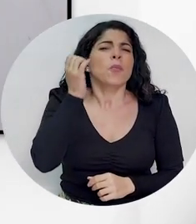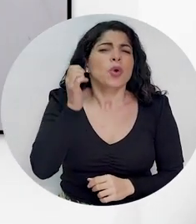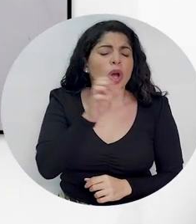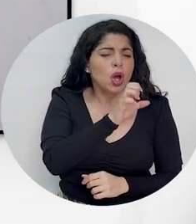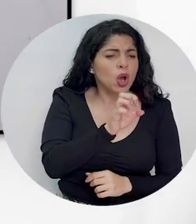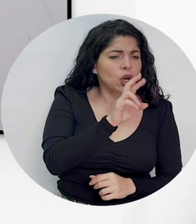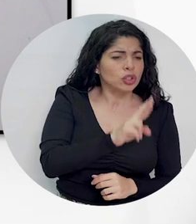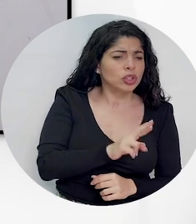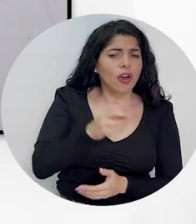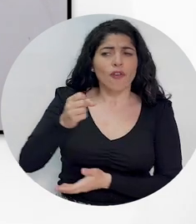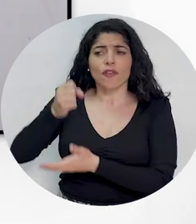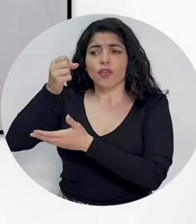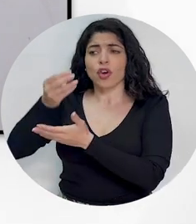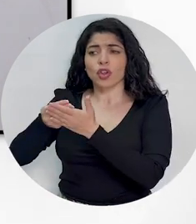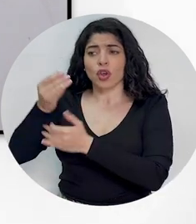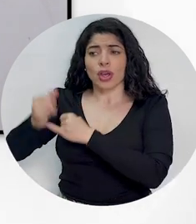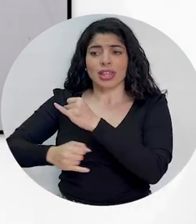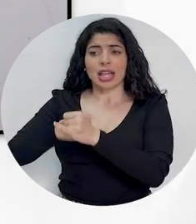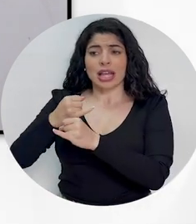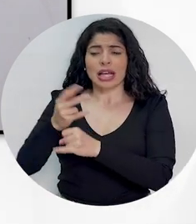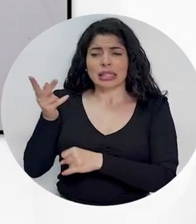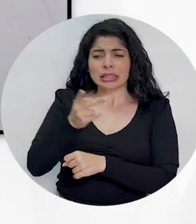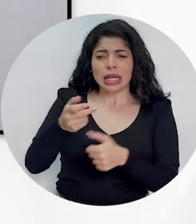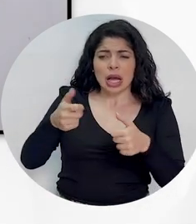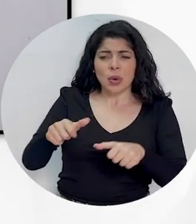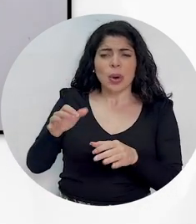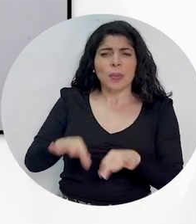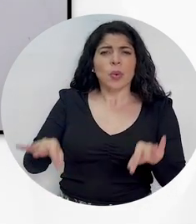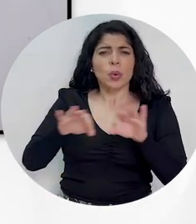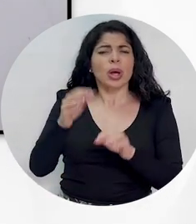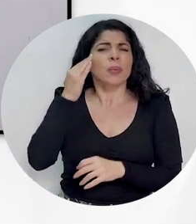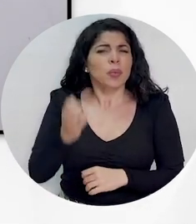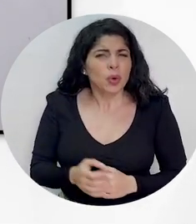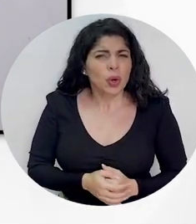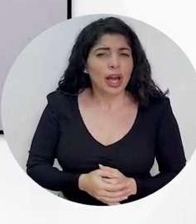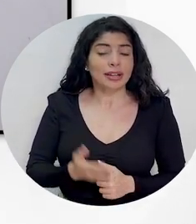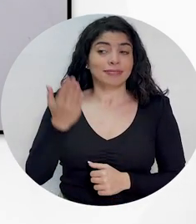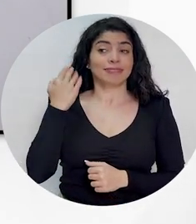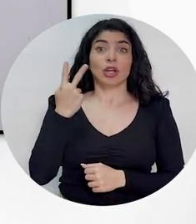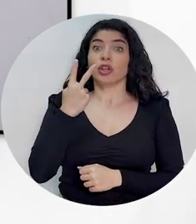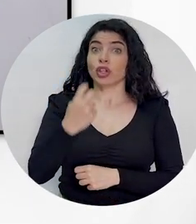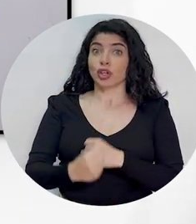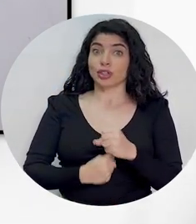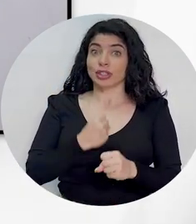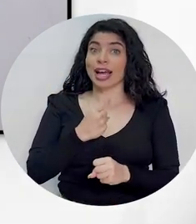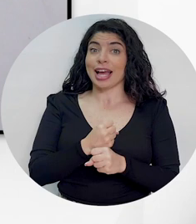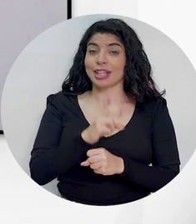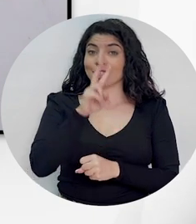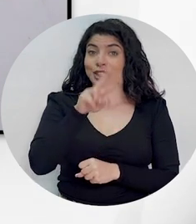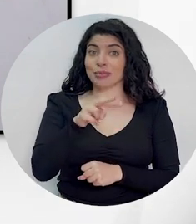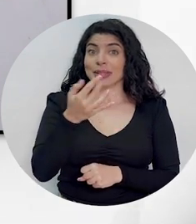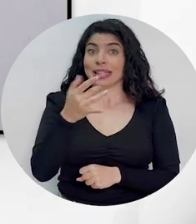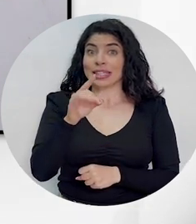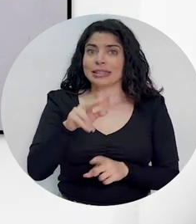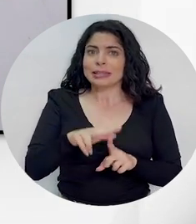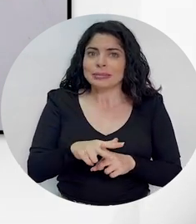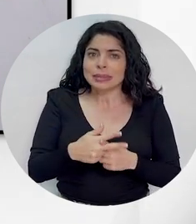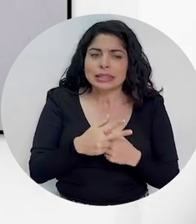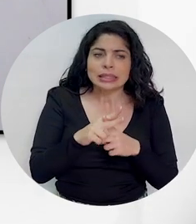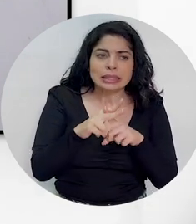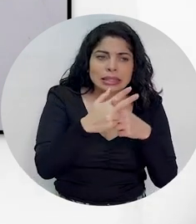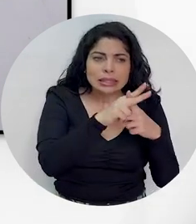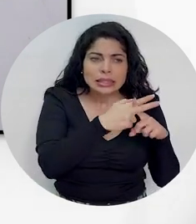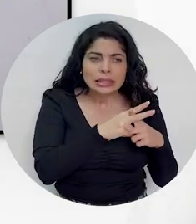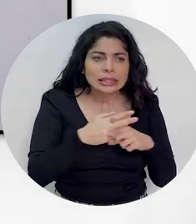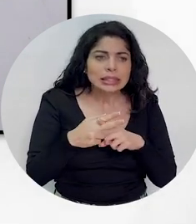necesario este acuerdo entre Costa Rica y el FMI? Usted recordará que hace solo 2 años, en el 2018, habíamos empezado a